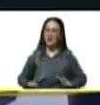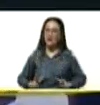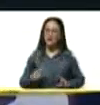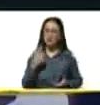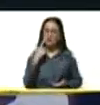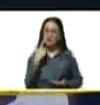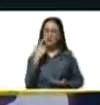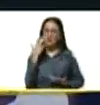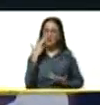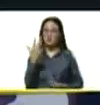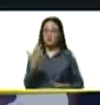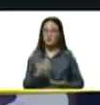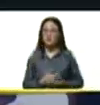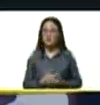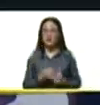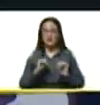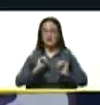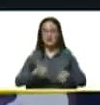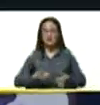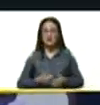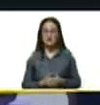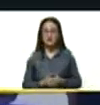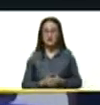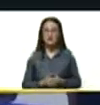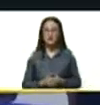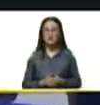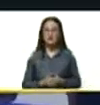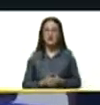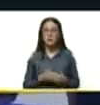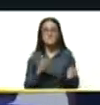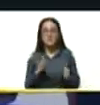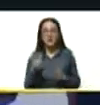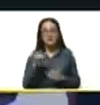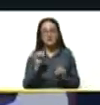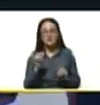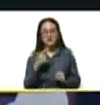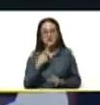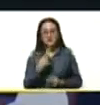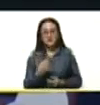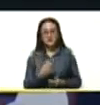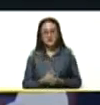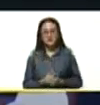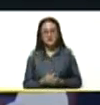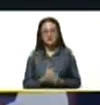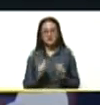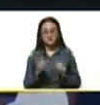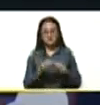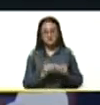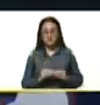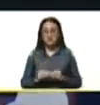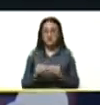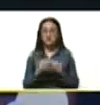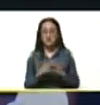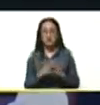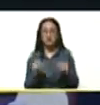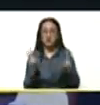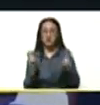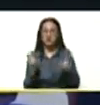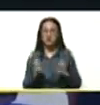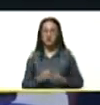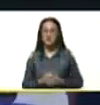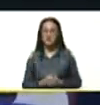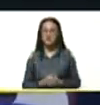los pases, hemos iniciado con este plan que usted instruyó. Hemos iniciado recuperación en todos los aspectos,